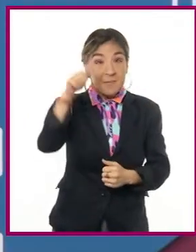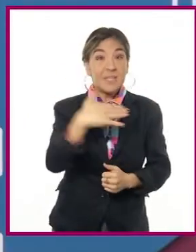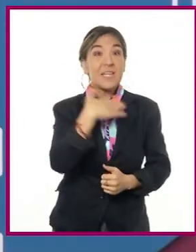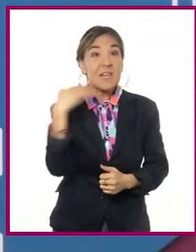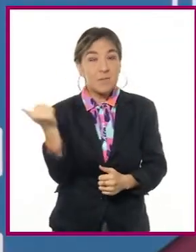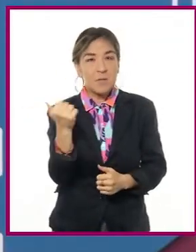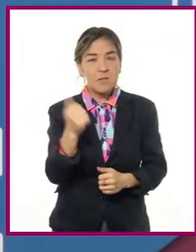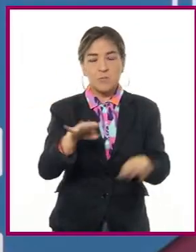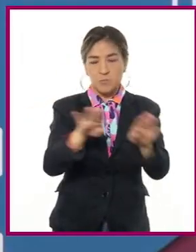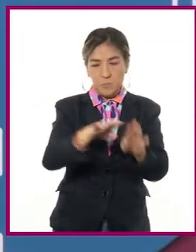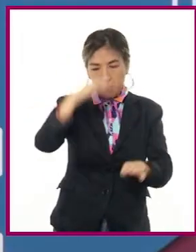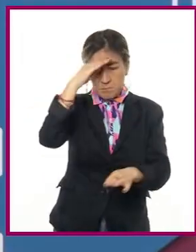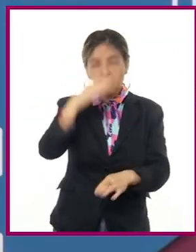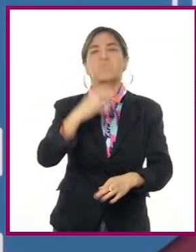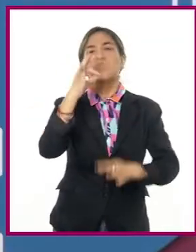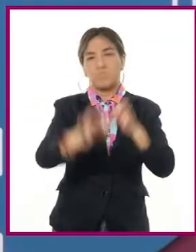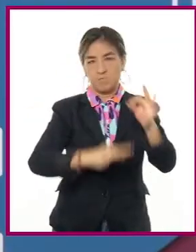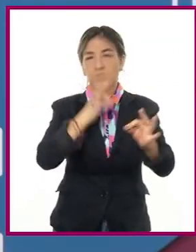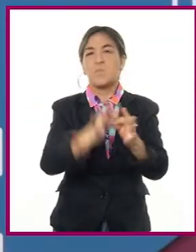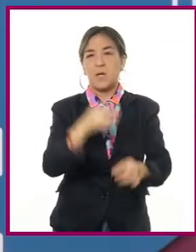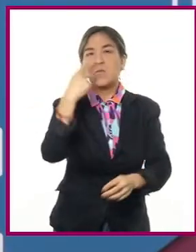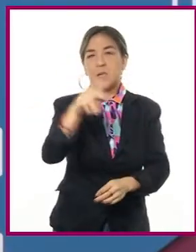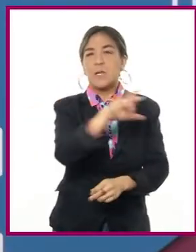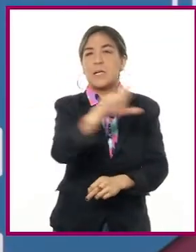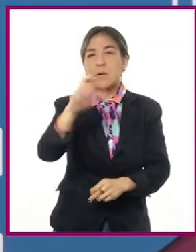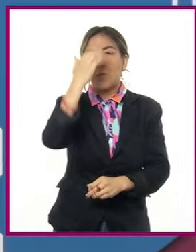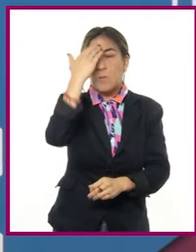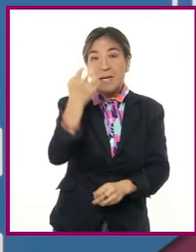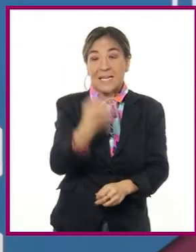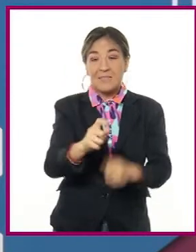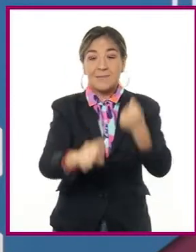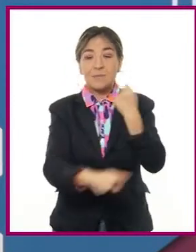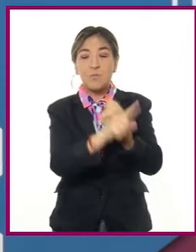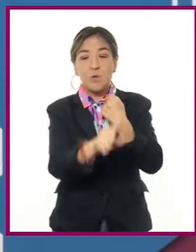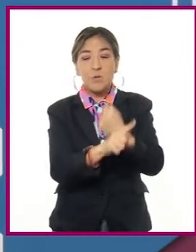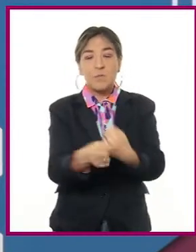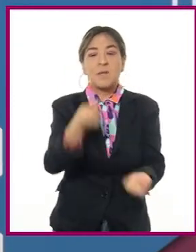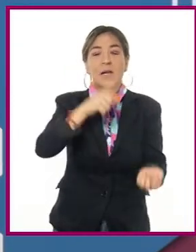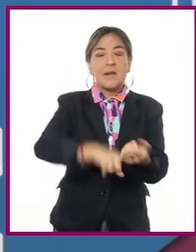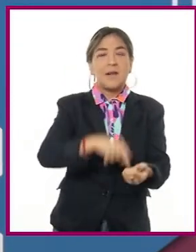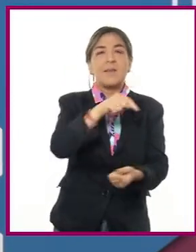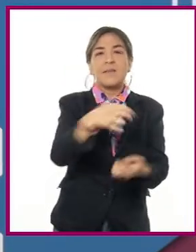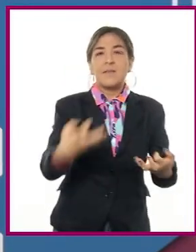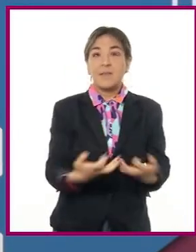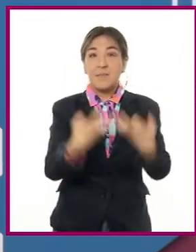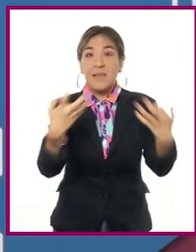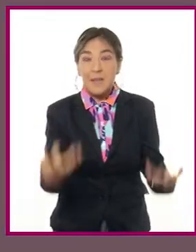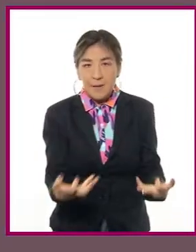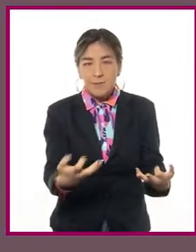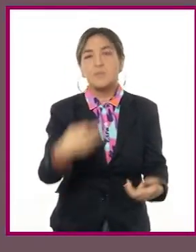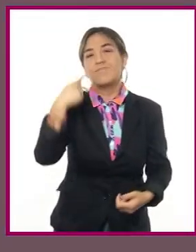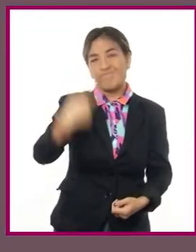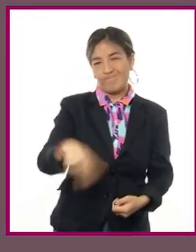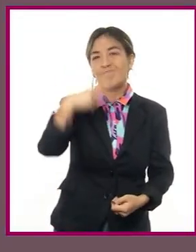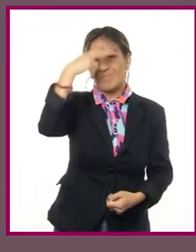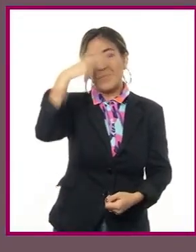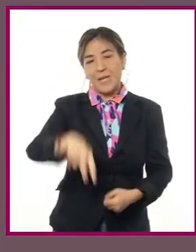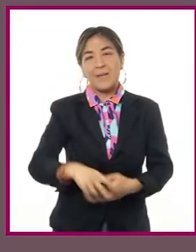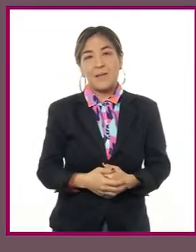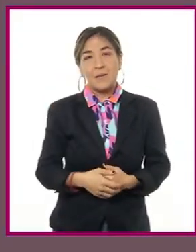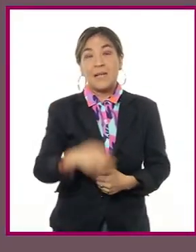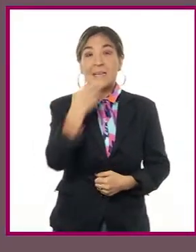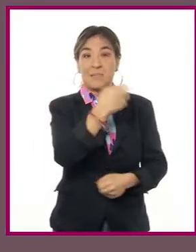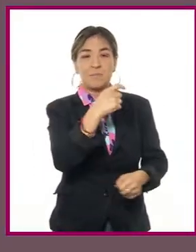se comprometía a reconocer inmediatamente esta extensión del territorio como mexicana. Sin embargo,